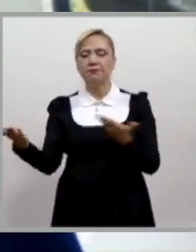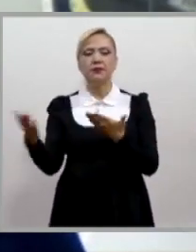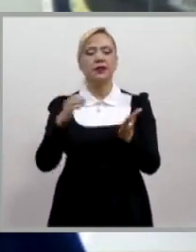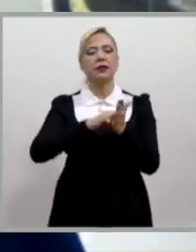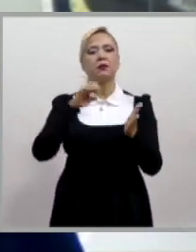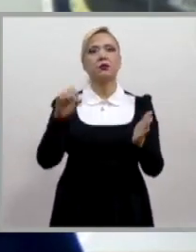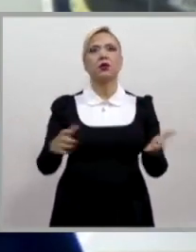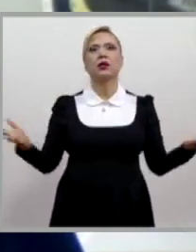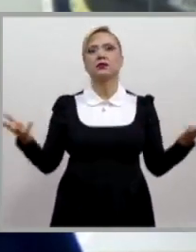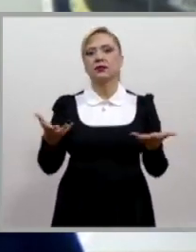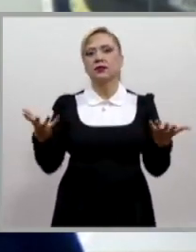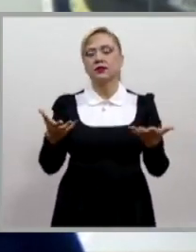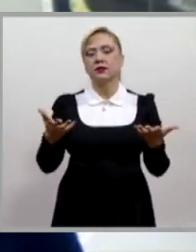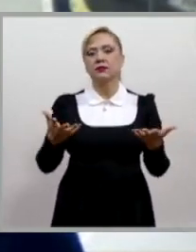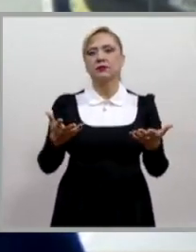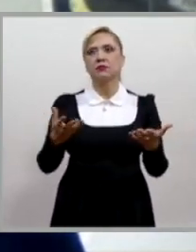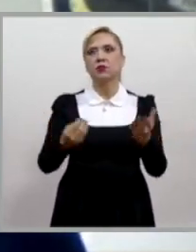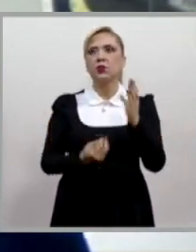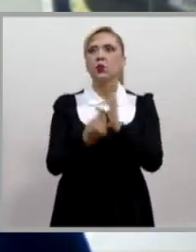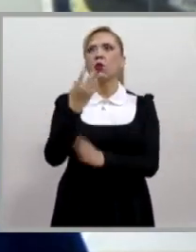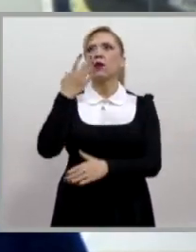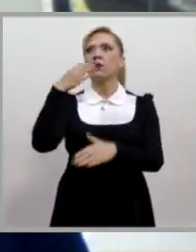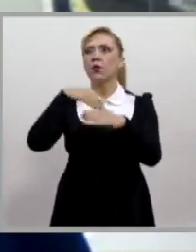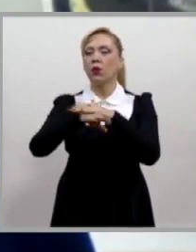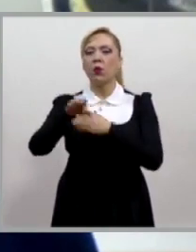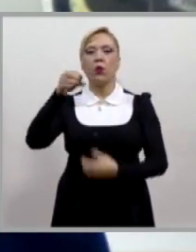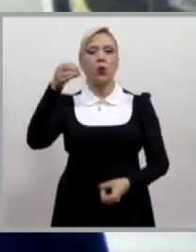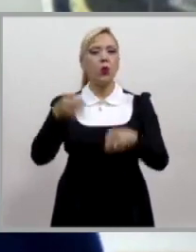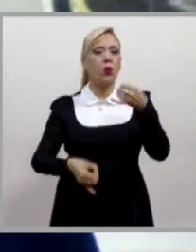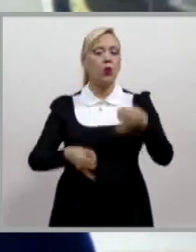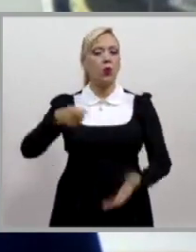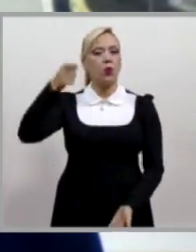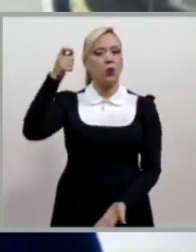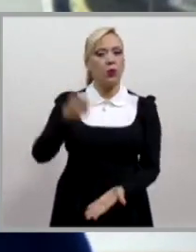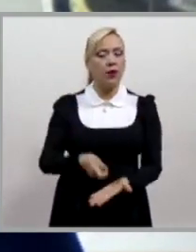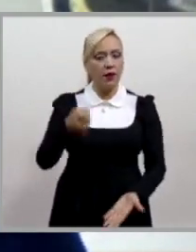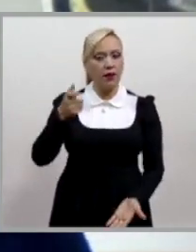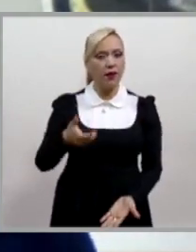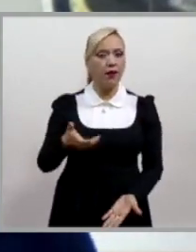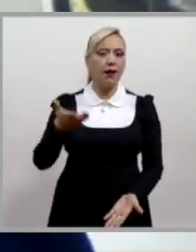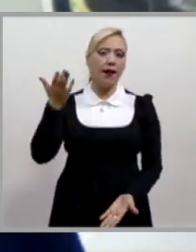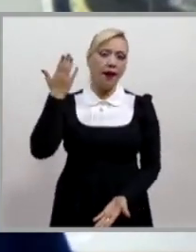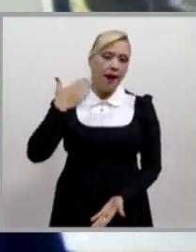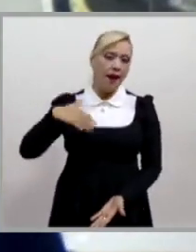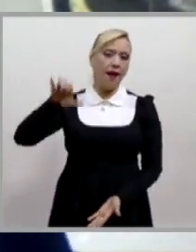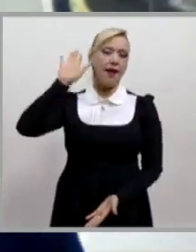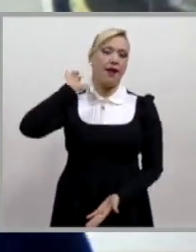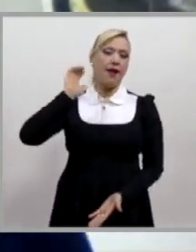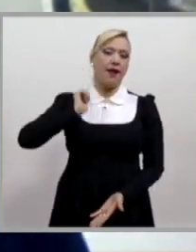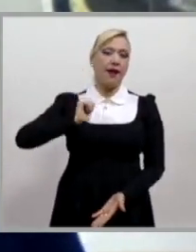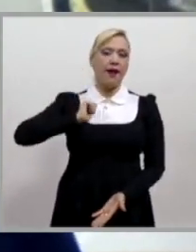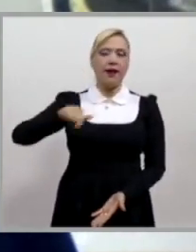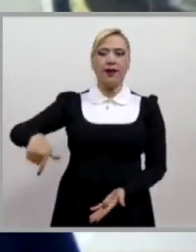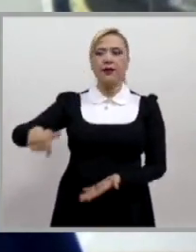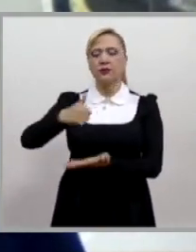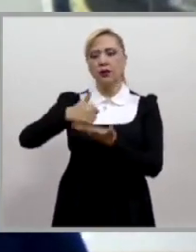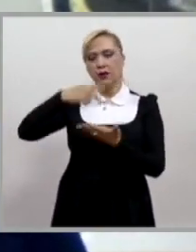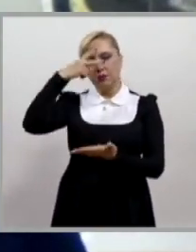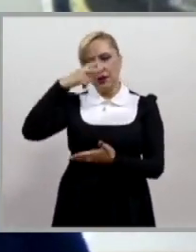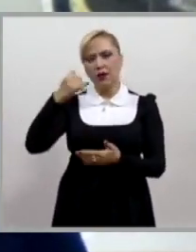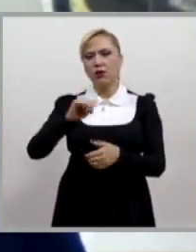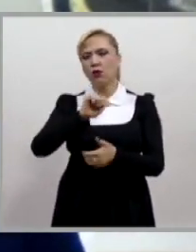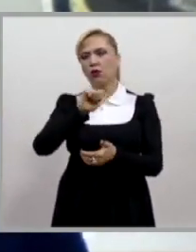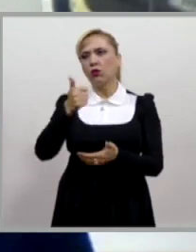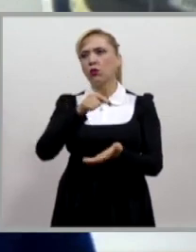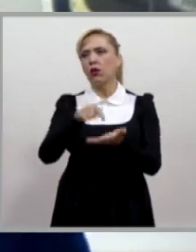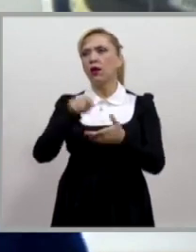la creación de juzgados de arrendamiento como antiguamente existía en la Ciudad de México y en otros lados, y que